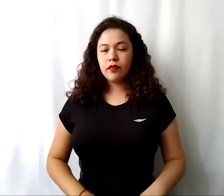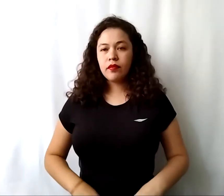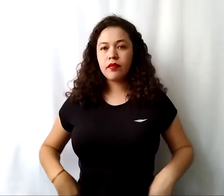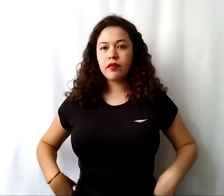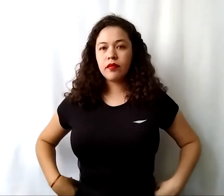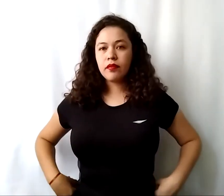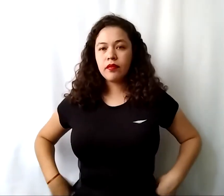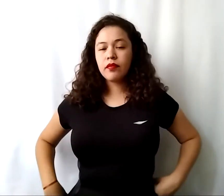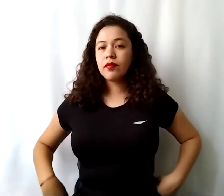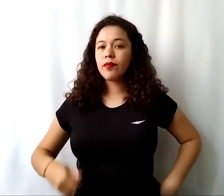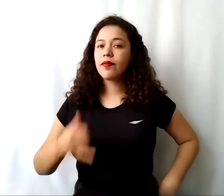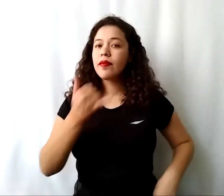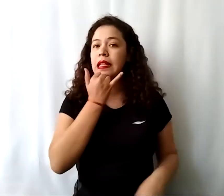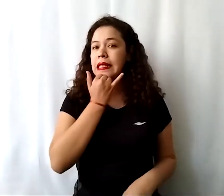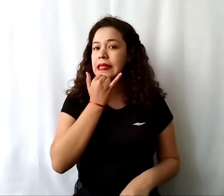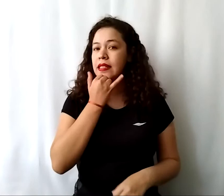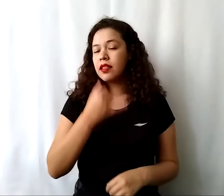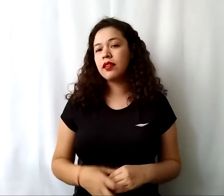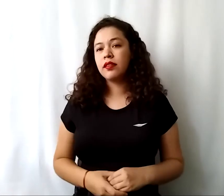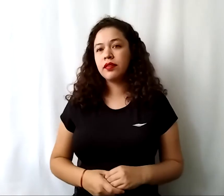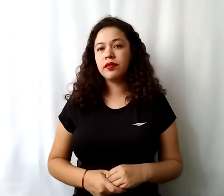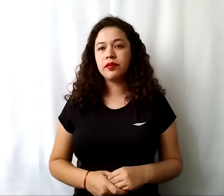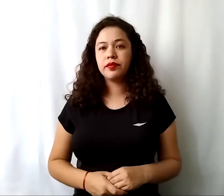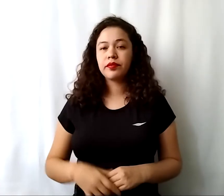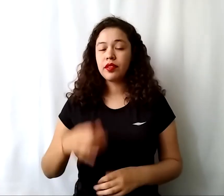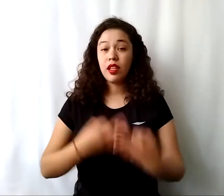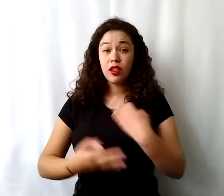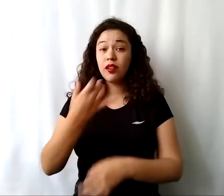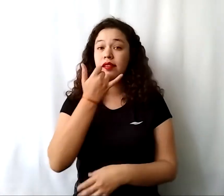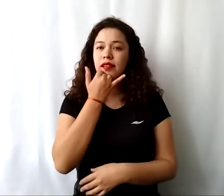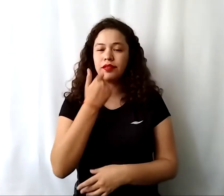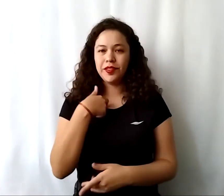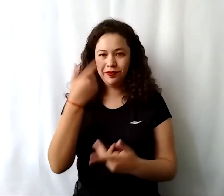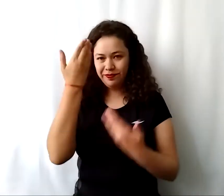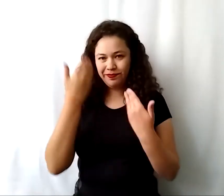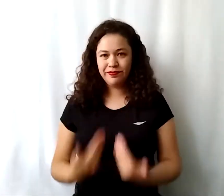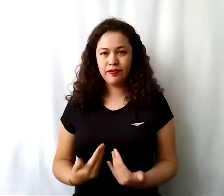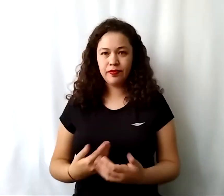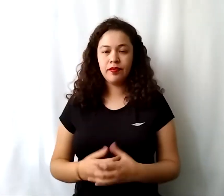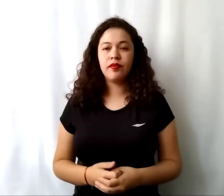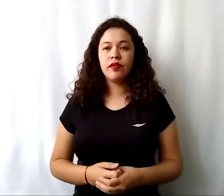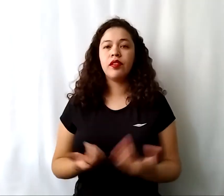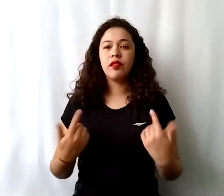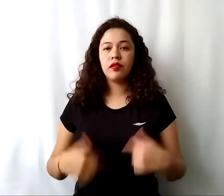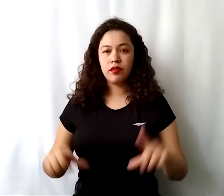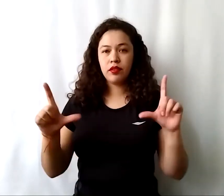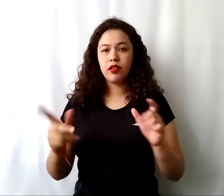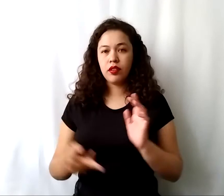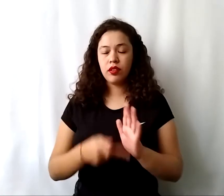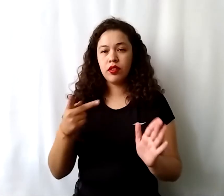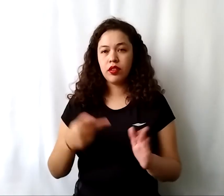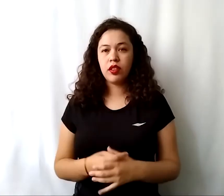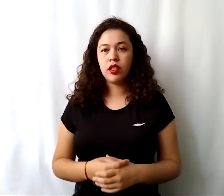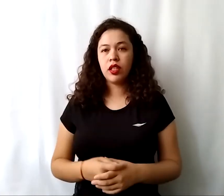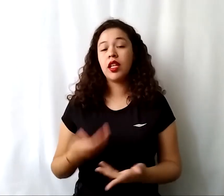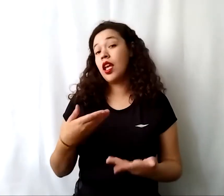Una disculpa. Una disculpa a todos. Aquí estoy. Voy a presentar nuevamente la pantalla y aprovechar